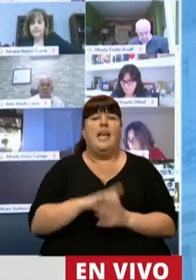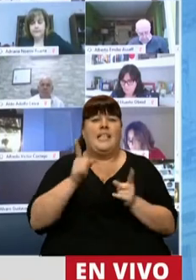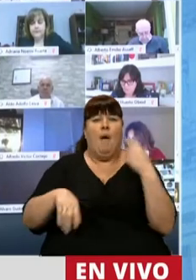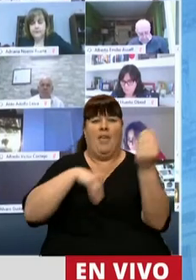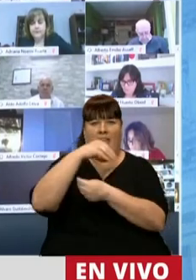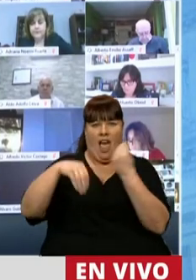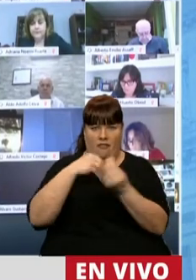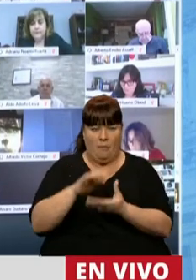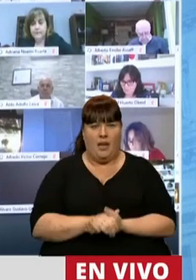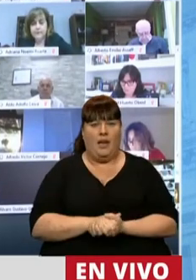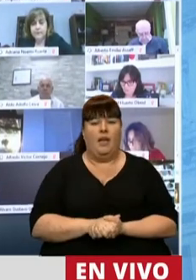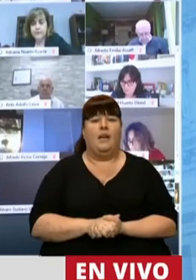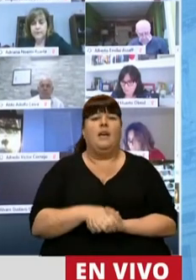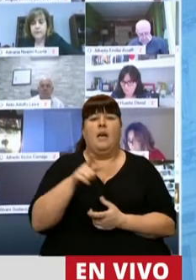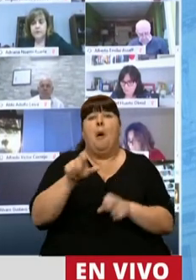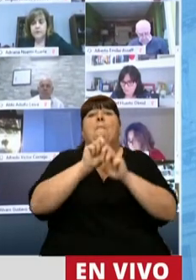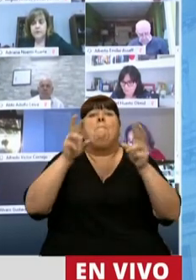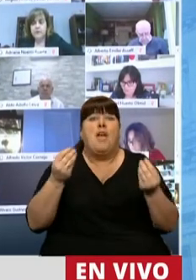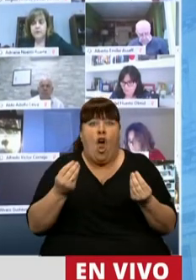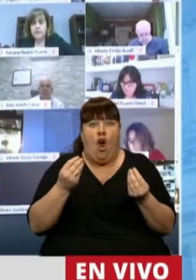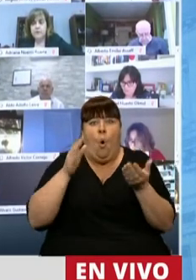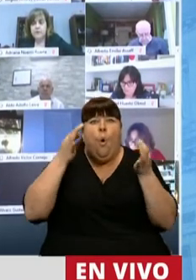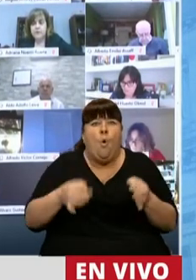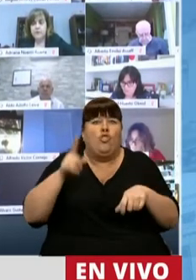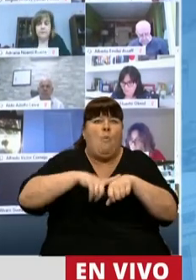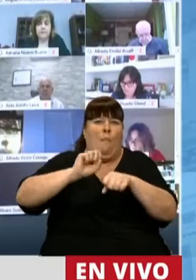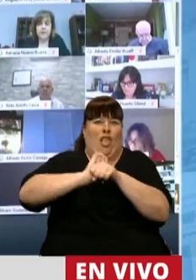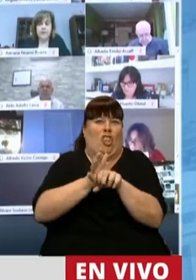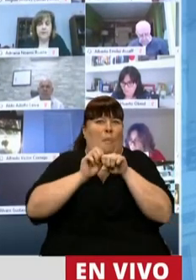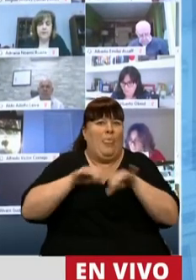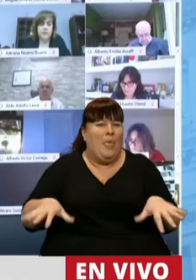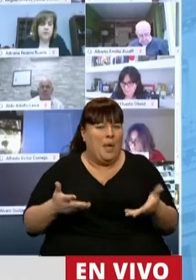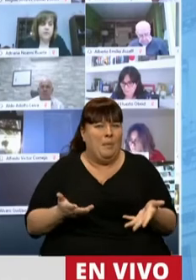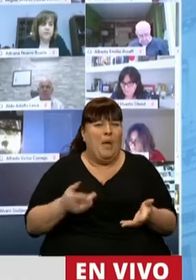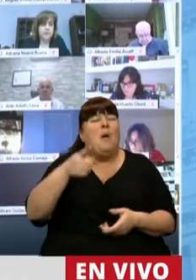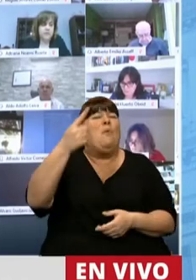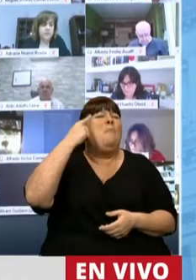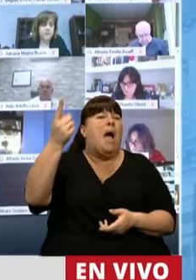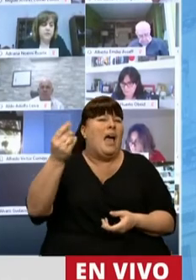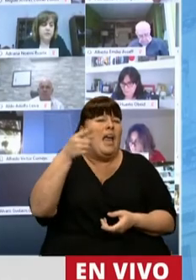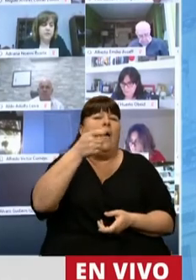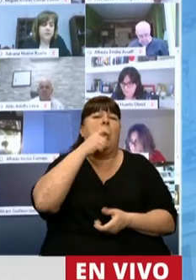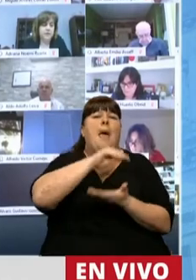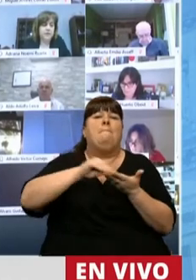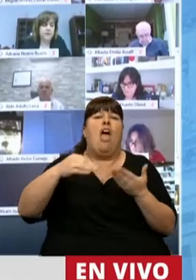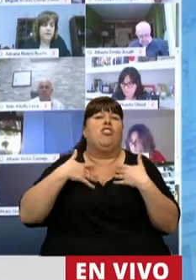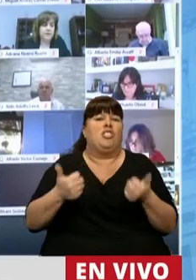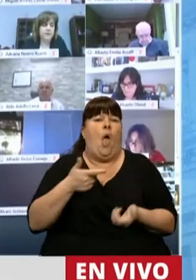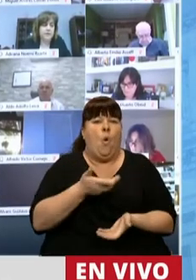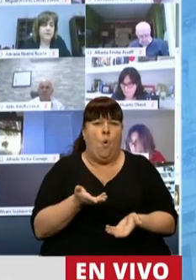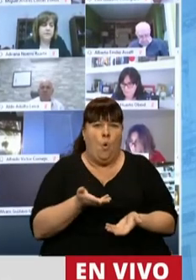de sus familias. Y ello con el agravante de que es en el marco de una pandemia. Imagine, presidente, el caso del personal de la